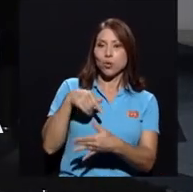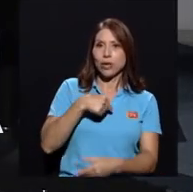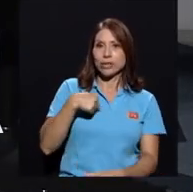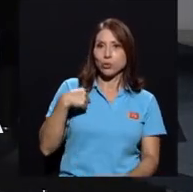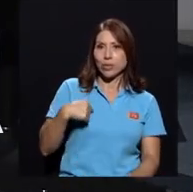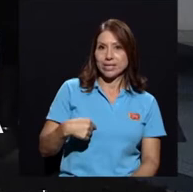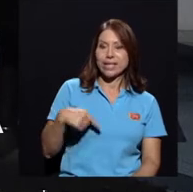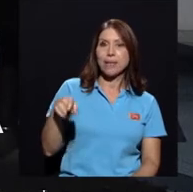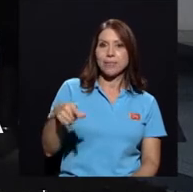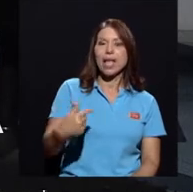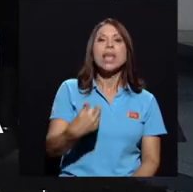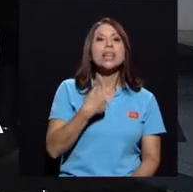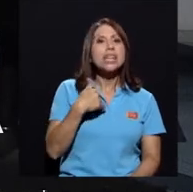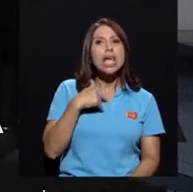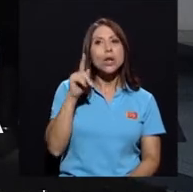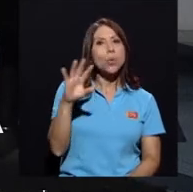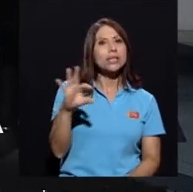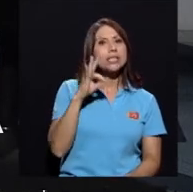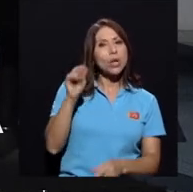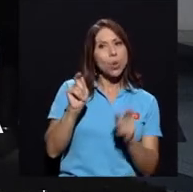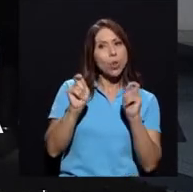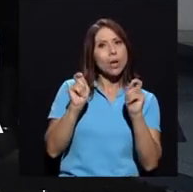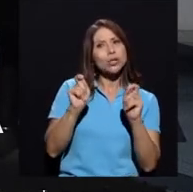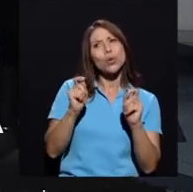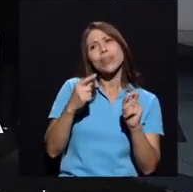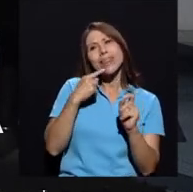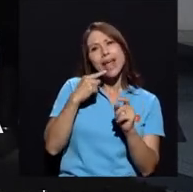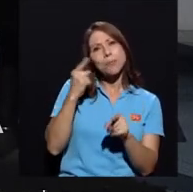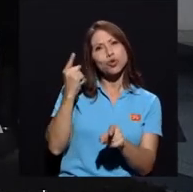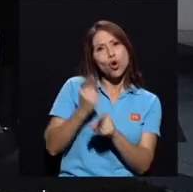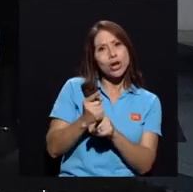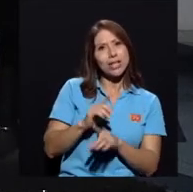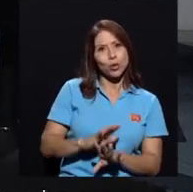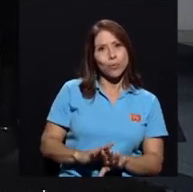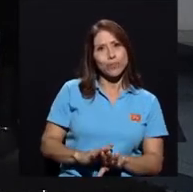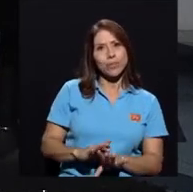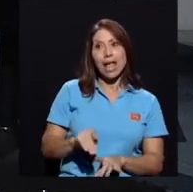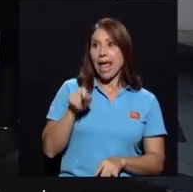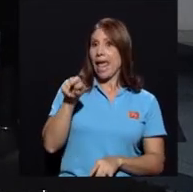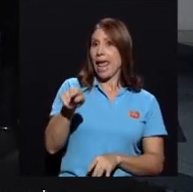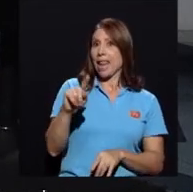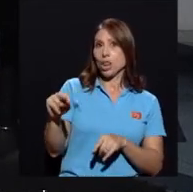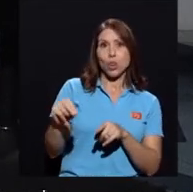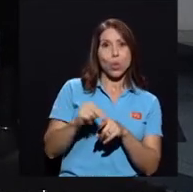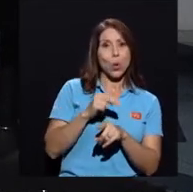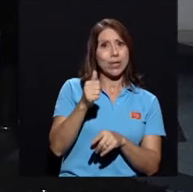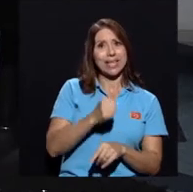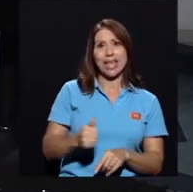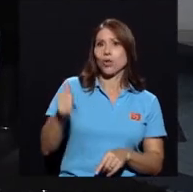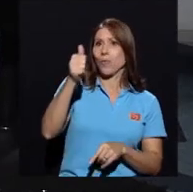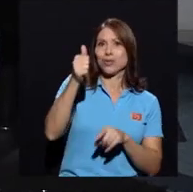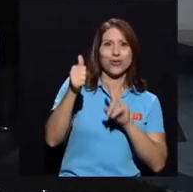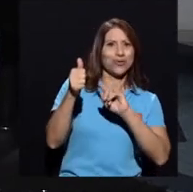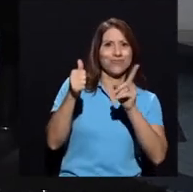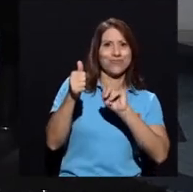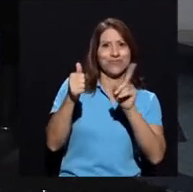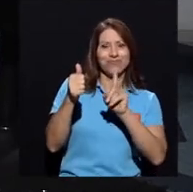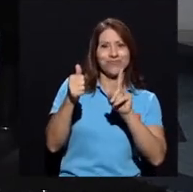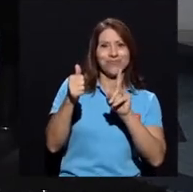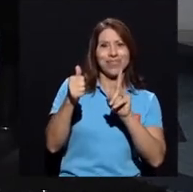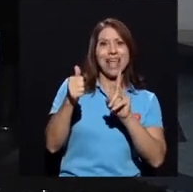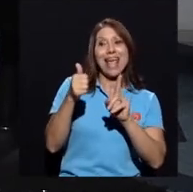educación, digamos, correcto. No es el mayor, es una característica de la dinastía. El que mató. El mayor es el que